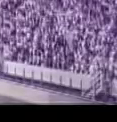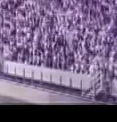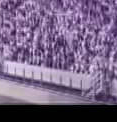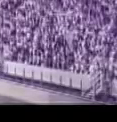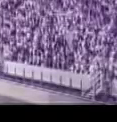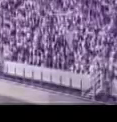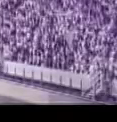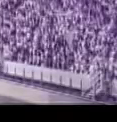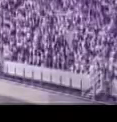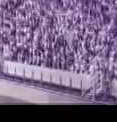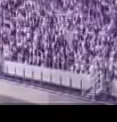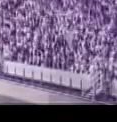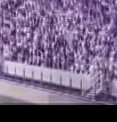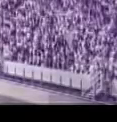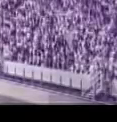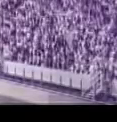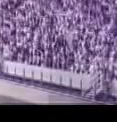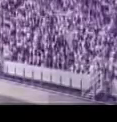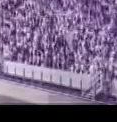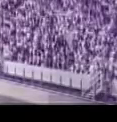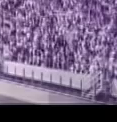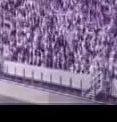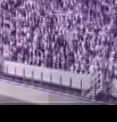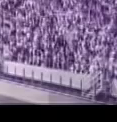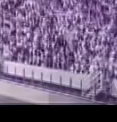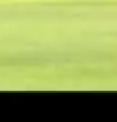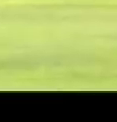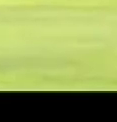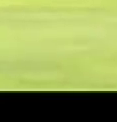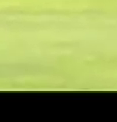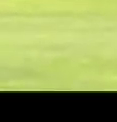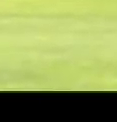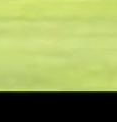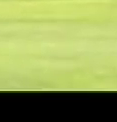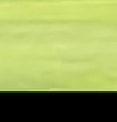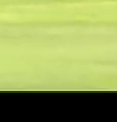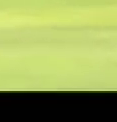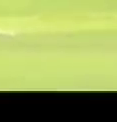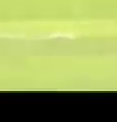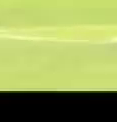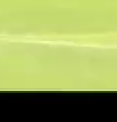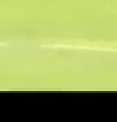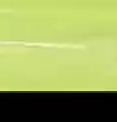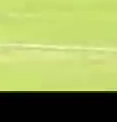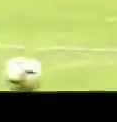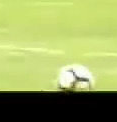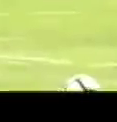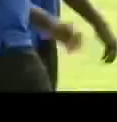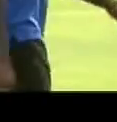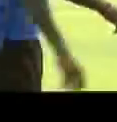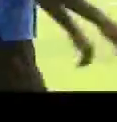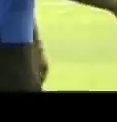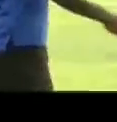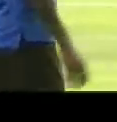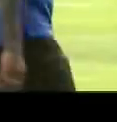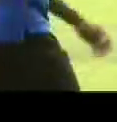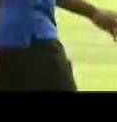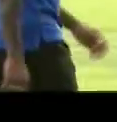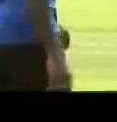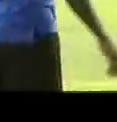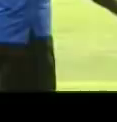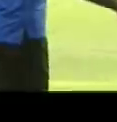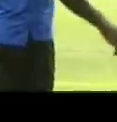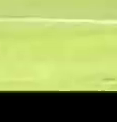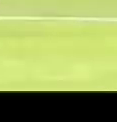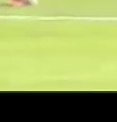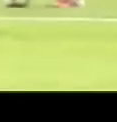Estaremos analizando esta noche la táctica del bombillo, 4-3-3, salir desde el fondo tocando,